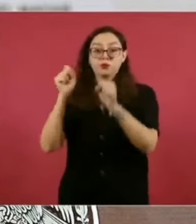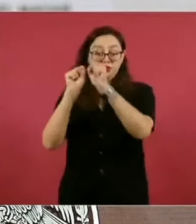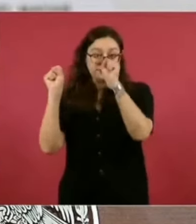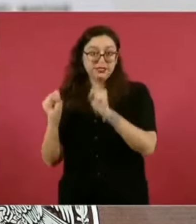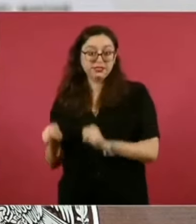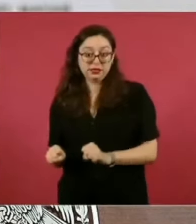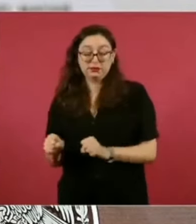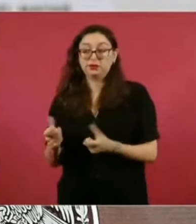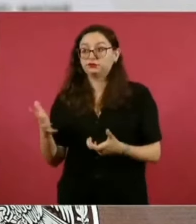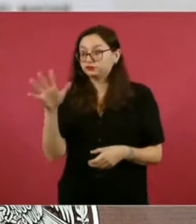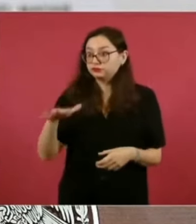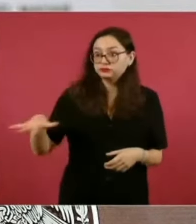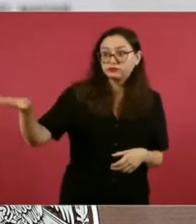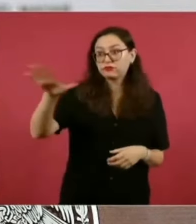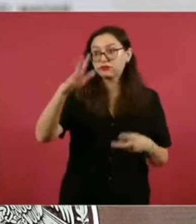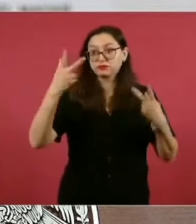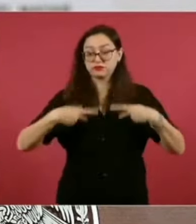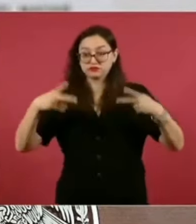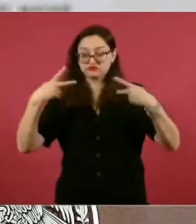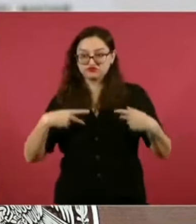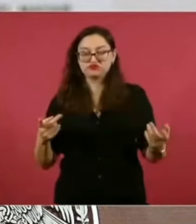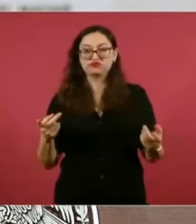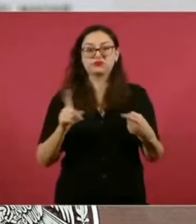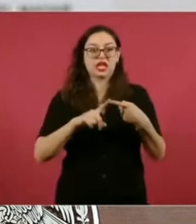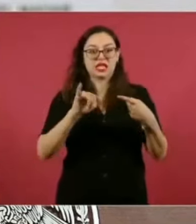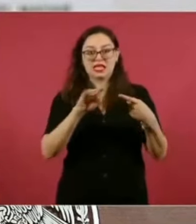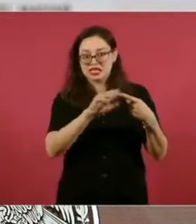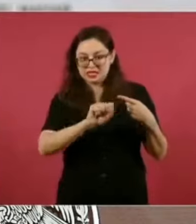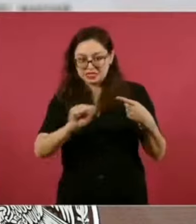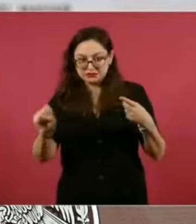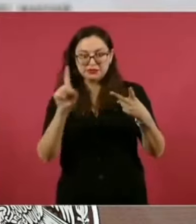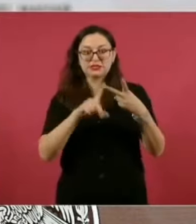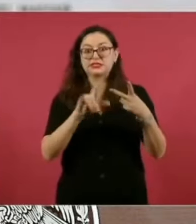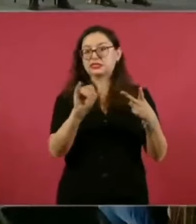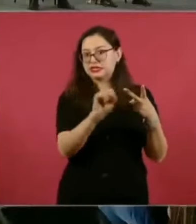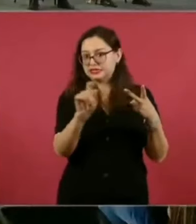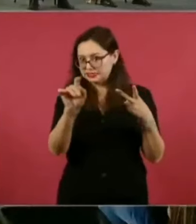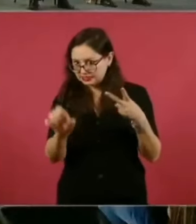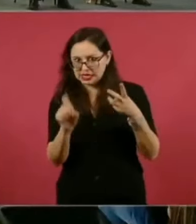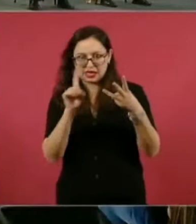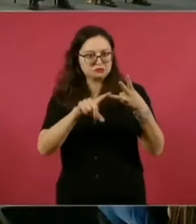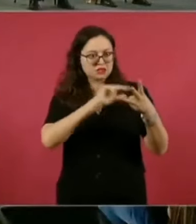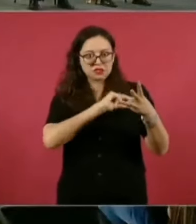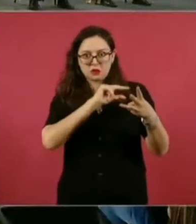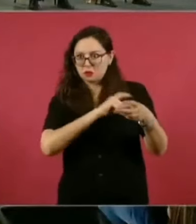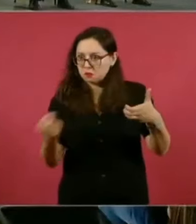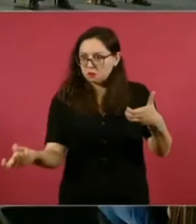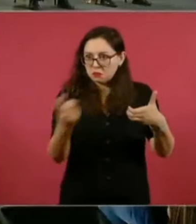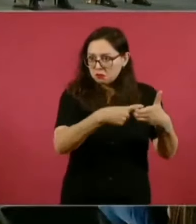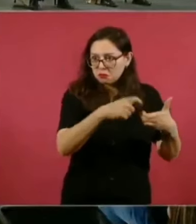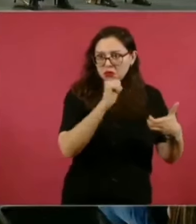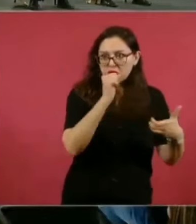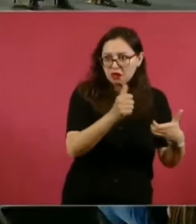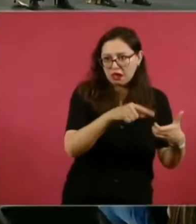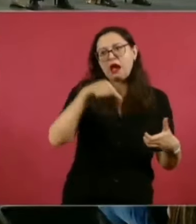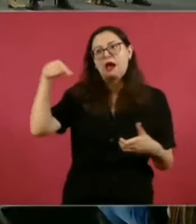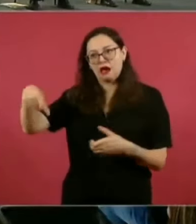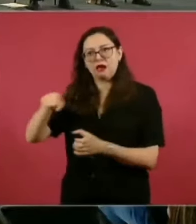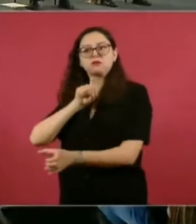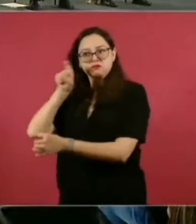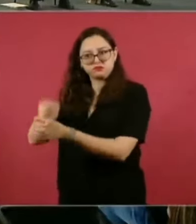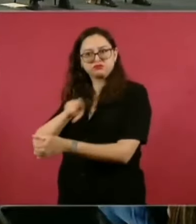sin seguridad social, y justamente hace algunos días, el 30 de septiembre,